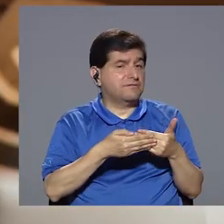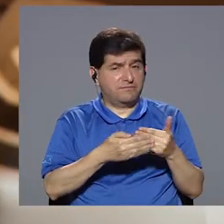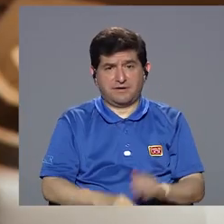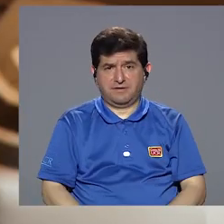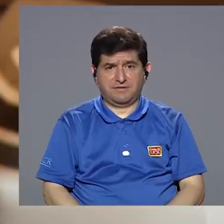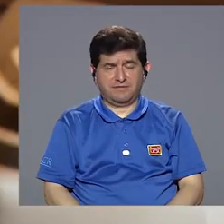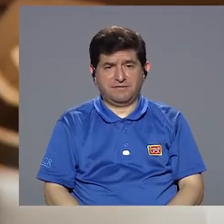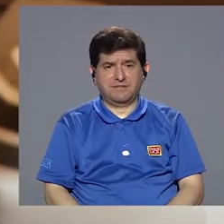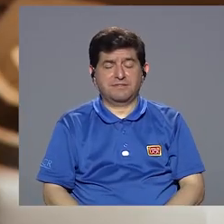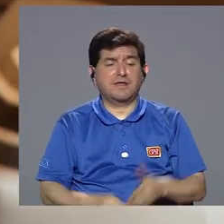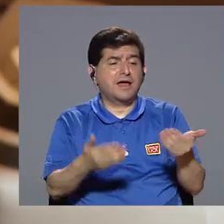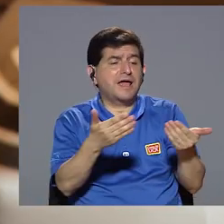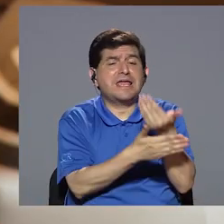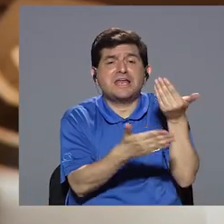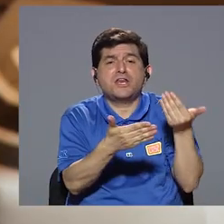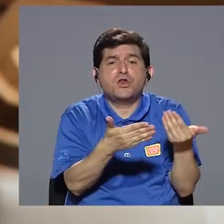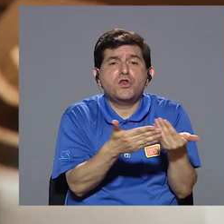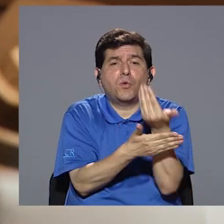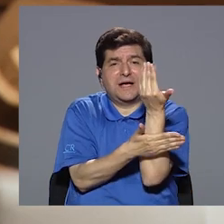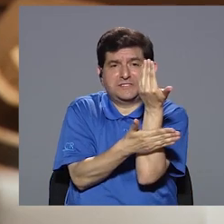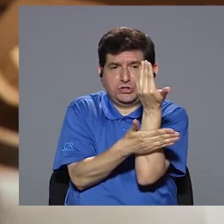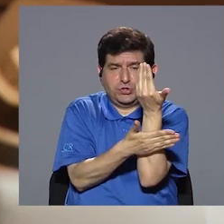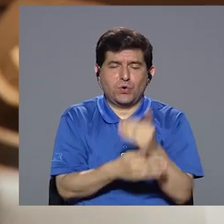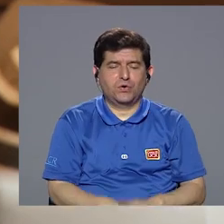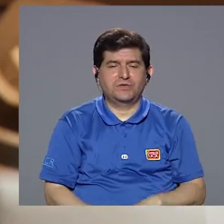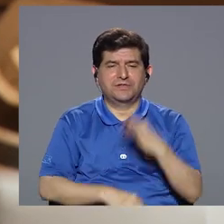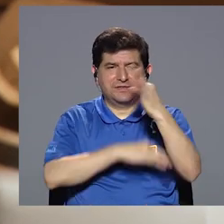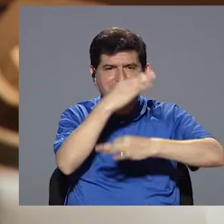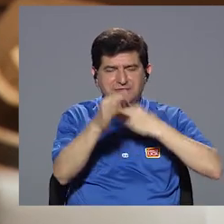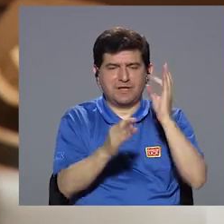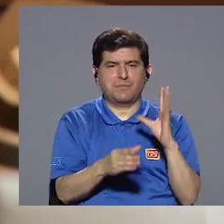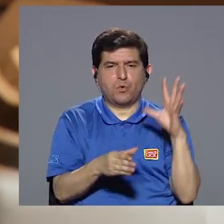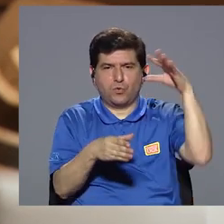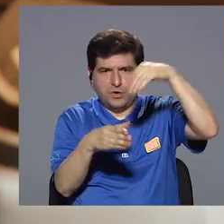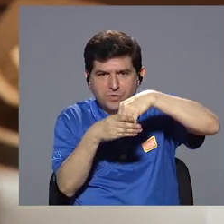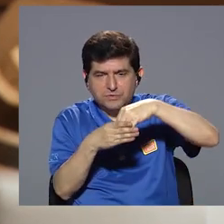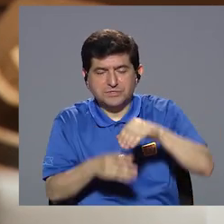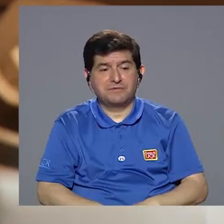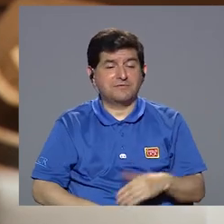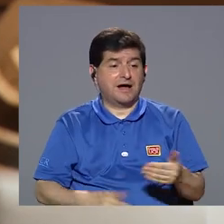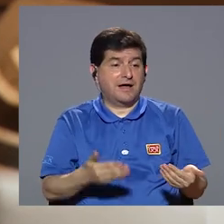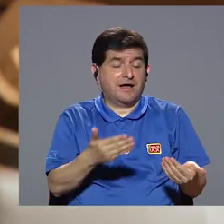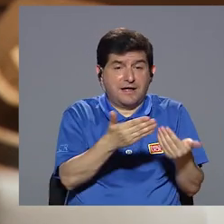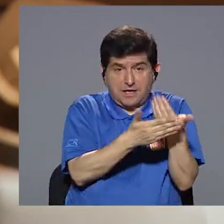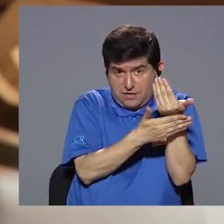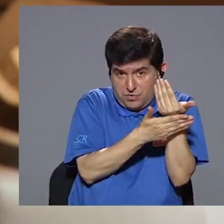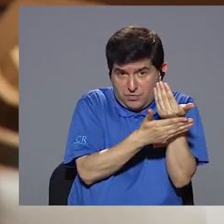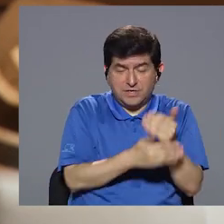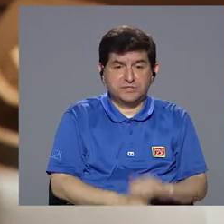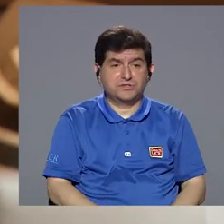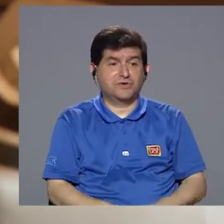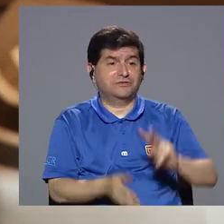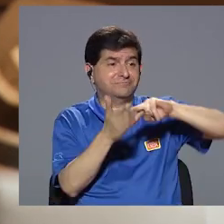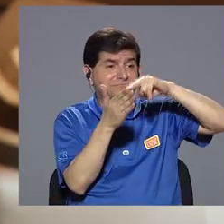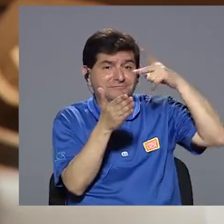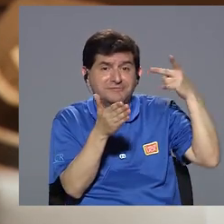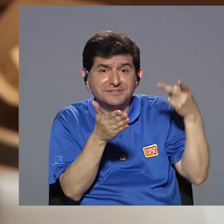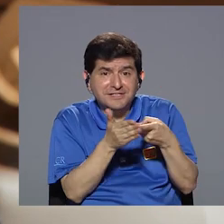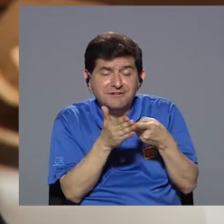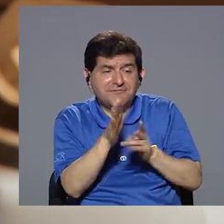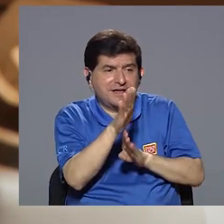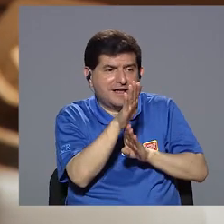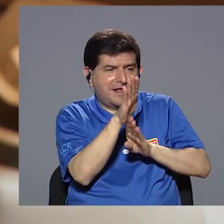de la innovación inclusiva o sea aquel tipo de innovación que lleva